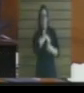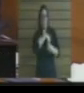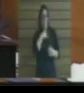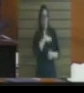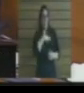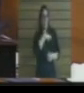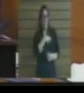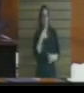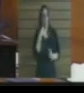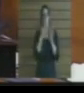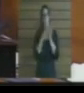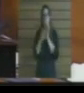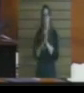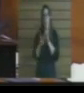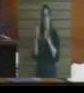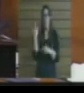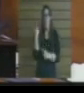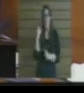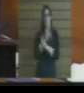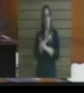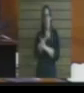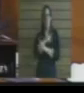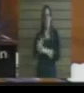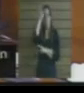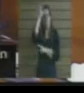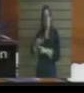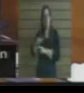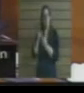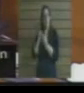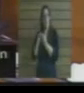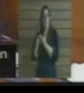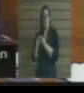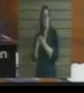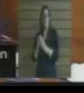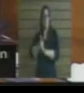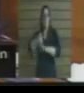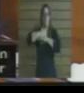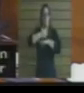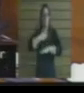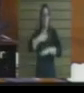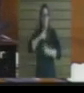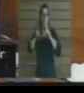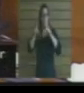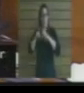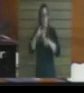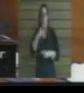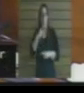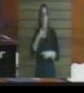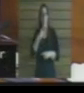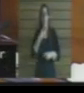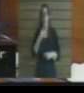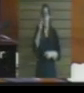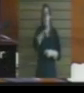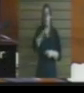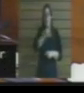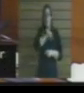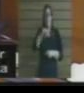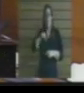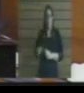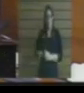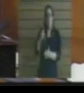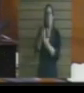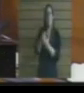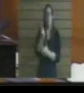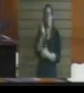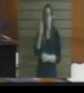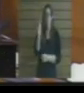en noviembre con el promotor de la empresa, en la que decía que por cada euro que invertían los particulares iba a invertir